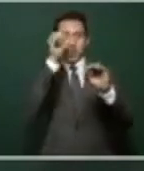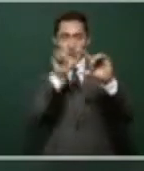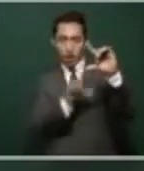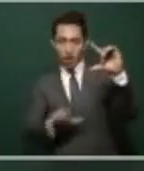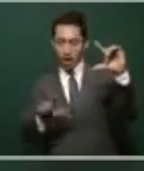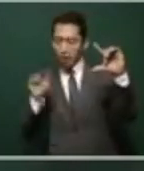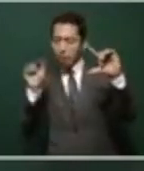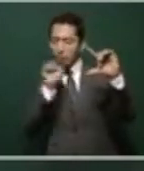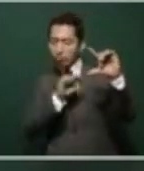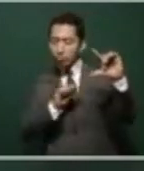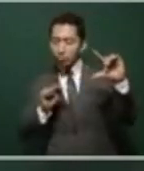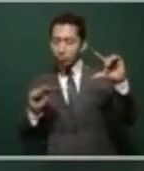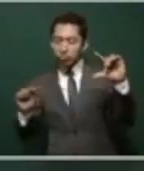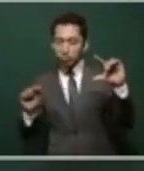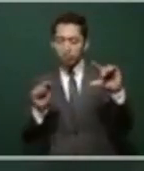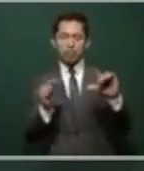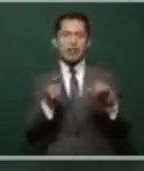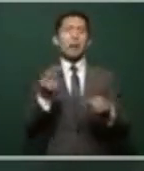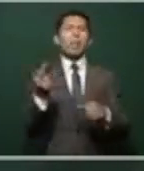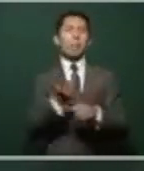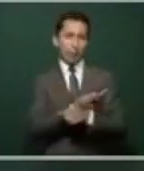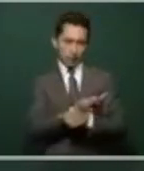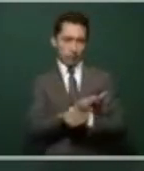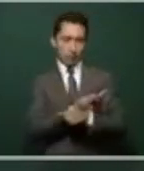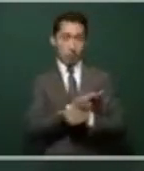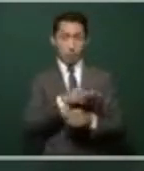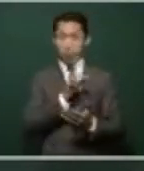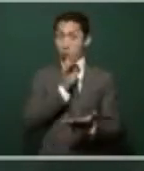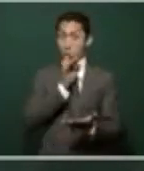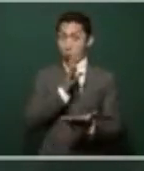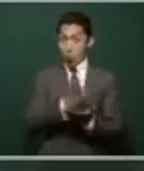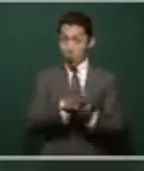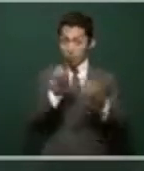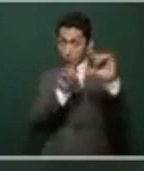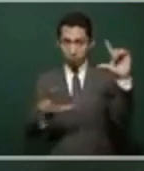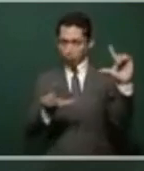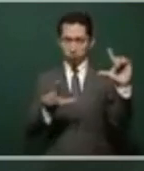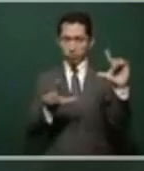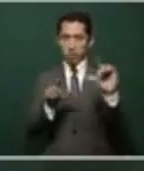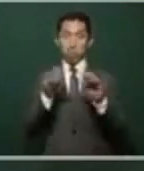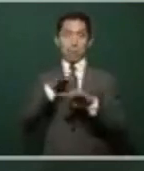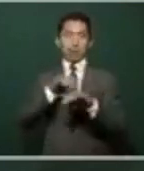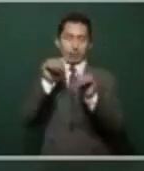pero queremos exponer la situación de Hidalgo.